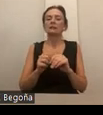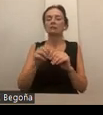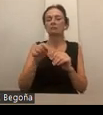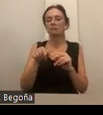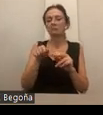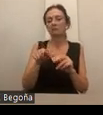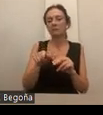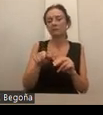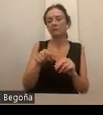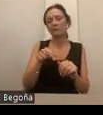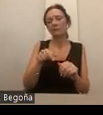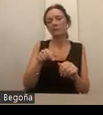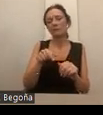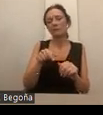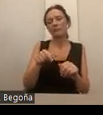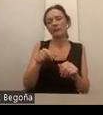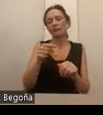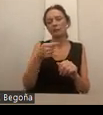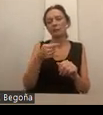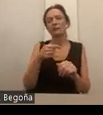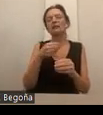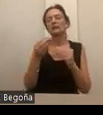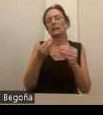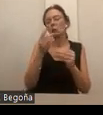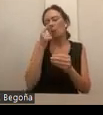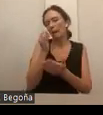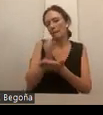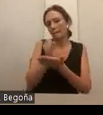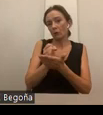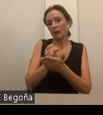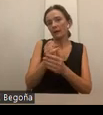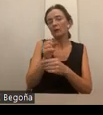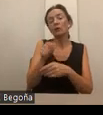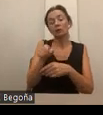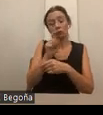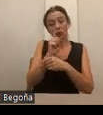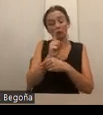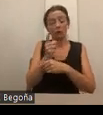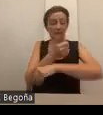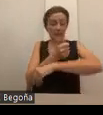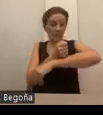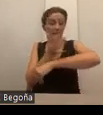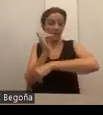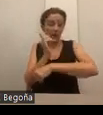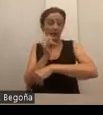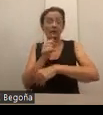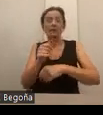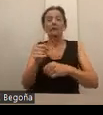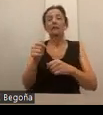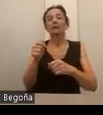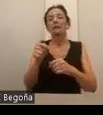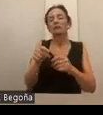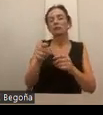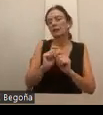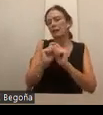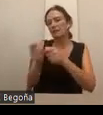eso se indujo de manera artificial. Bueno, pues la asociación de estos principios activos naturales, de estos